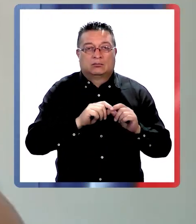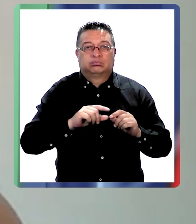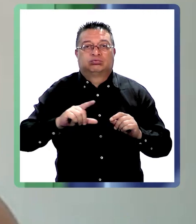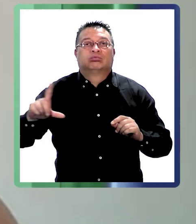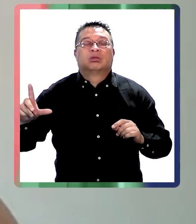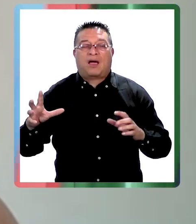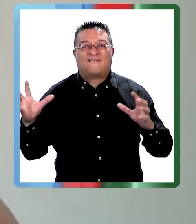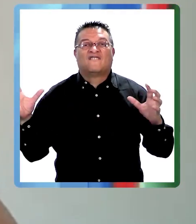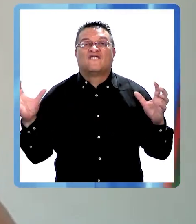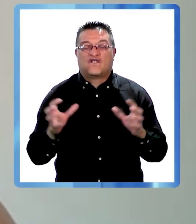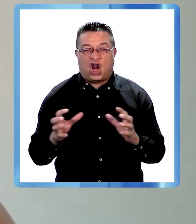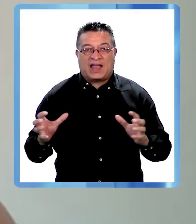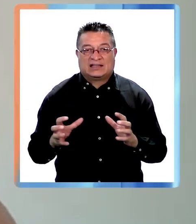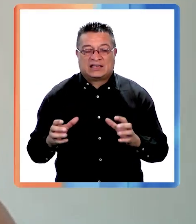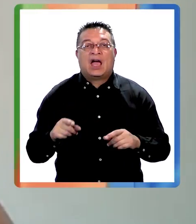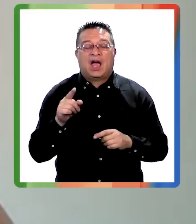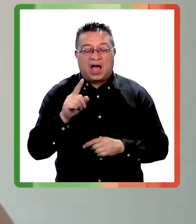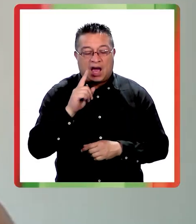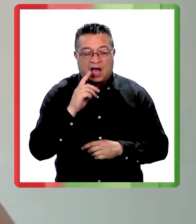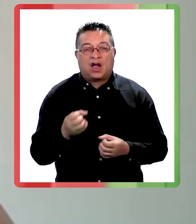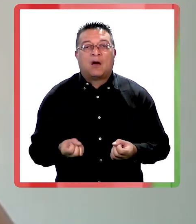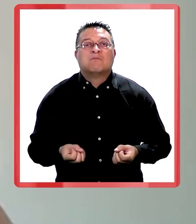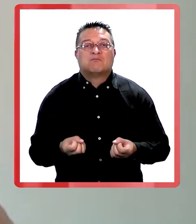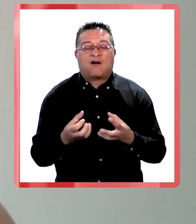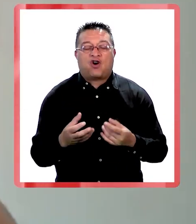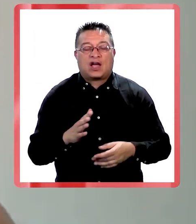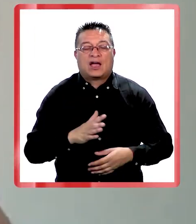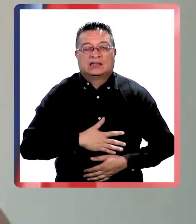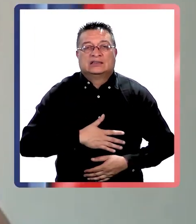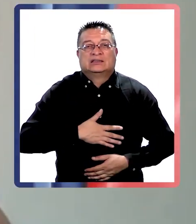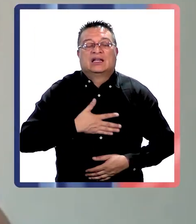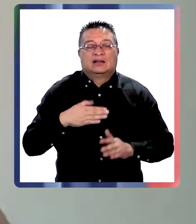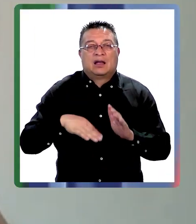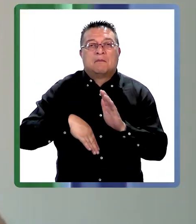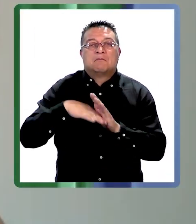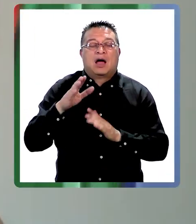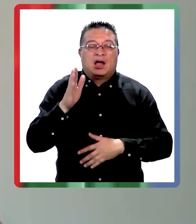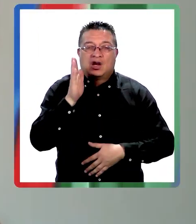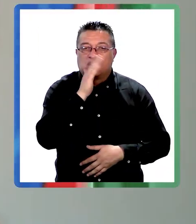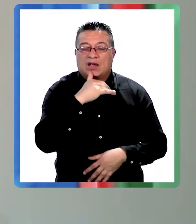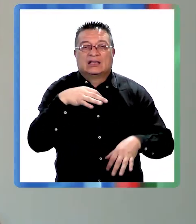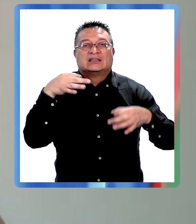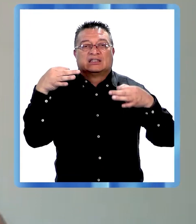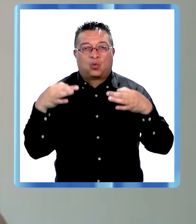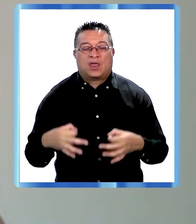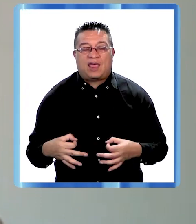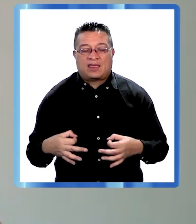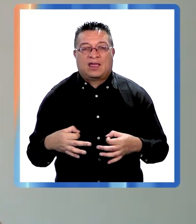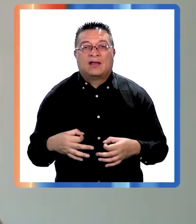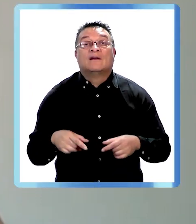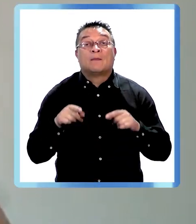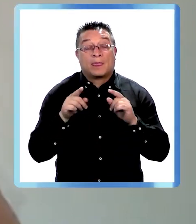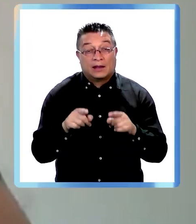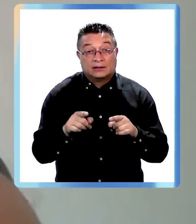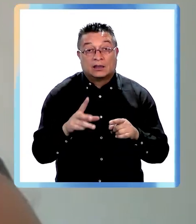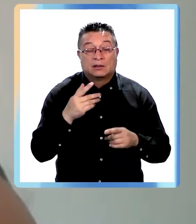tienen un aumento de violencia que genera también esta sensación de mayor inseguridad. Y al existir esta